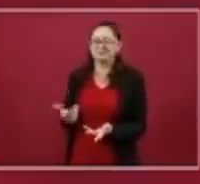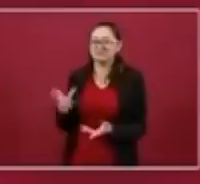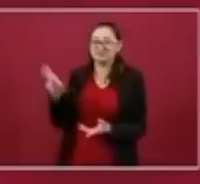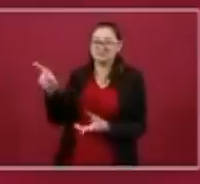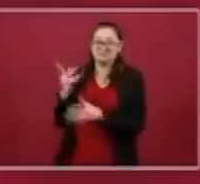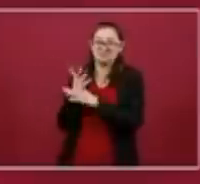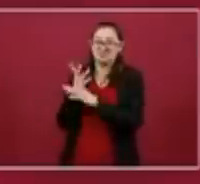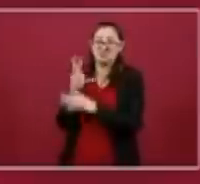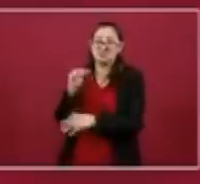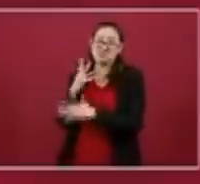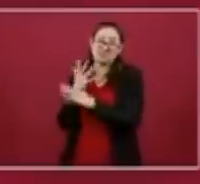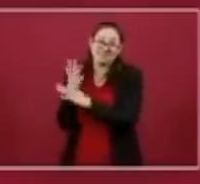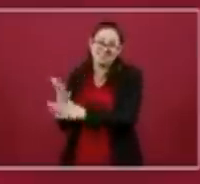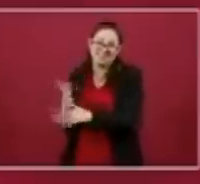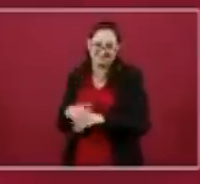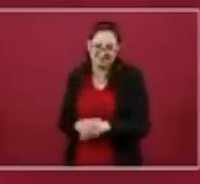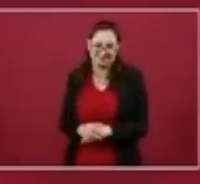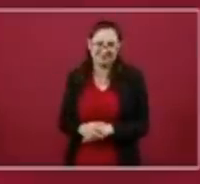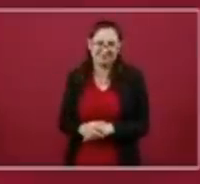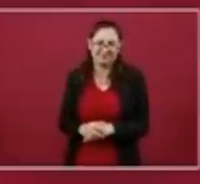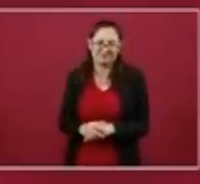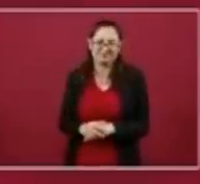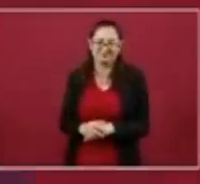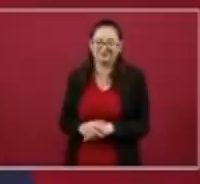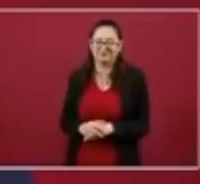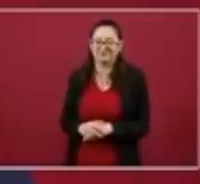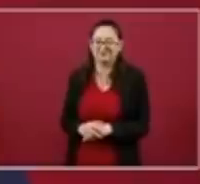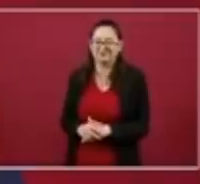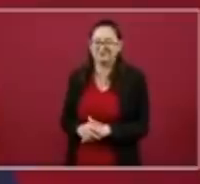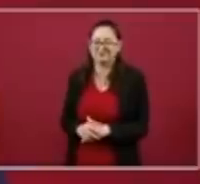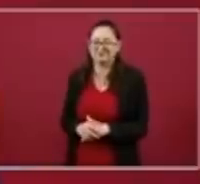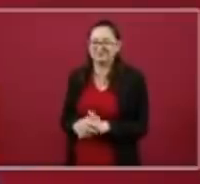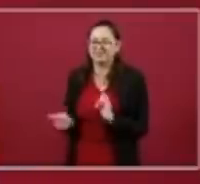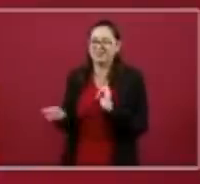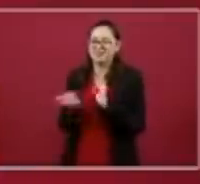se dio a entender, porque